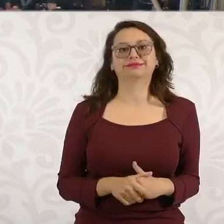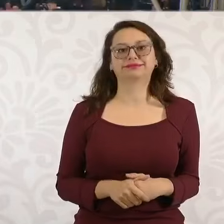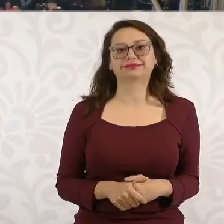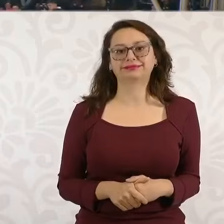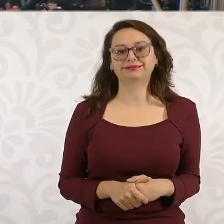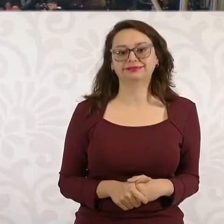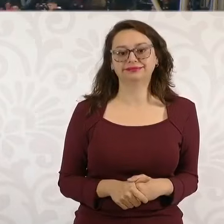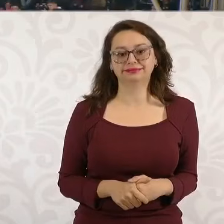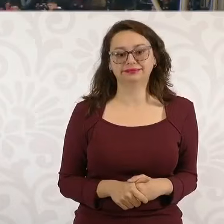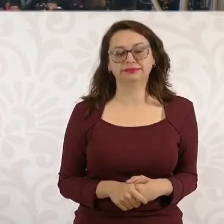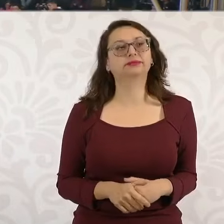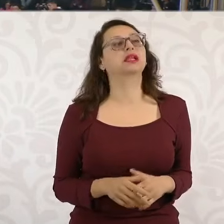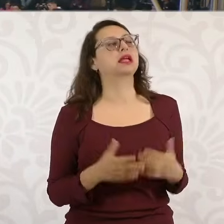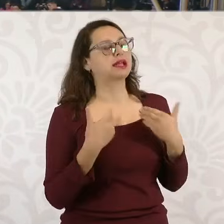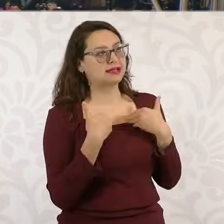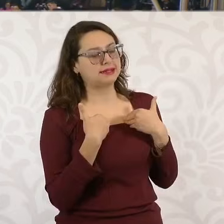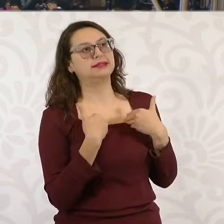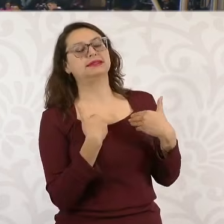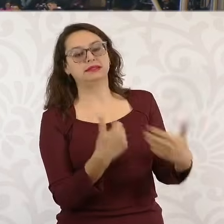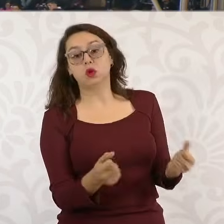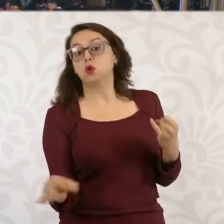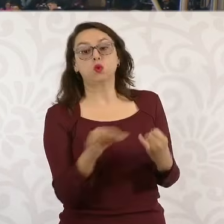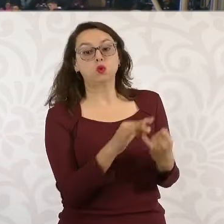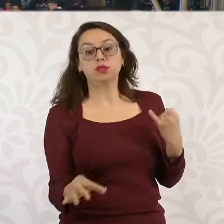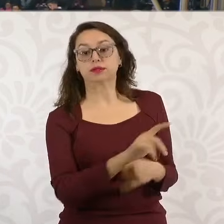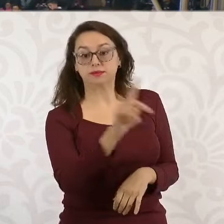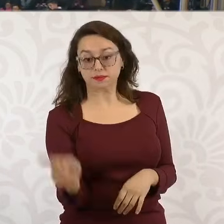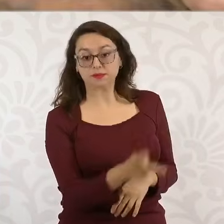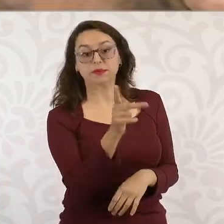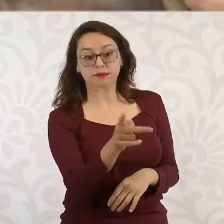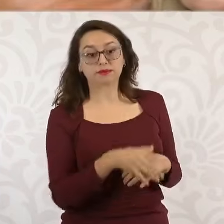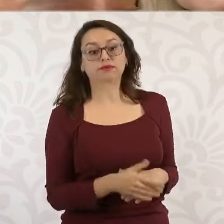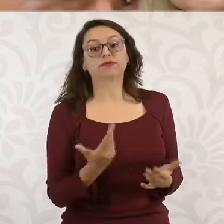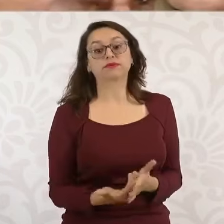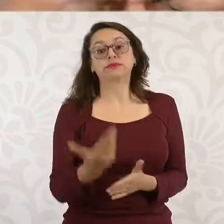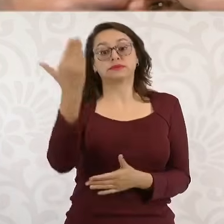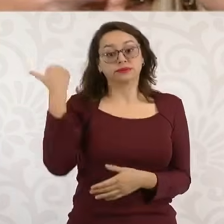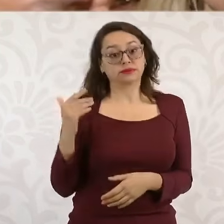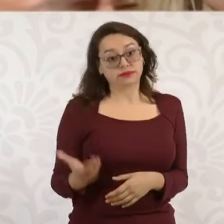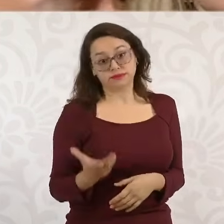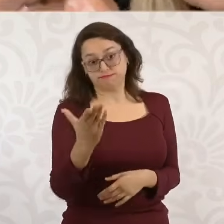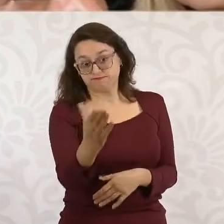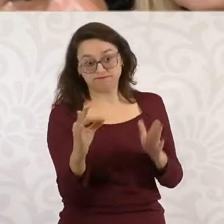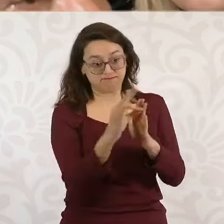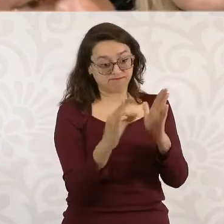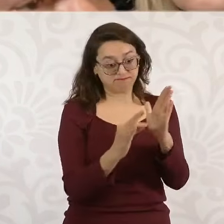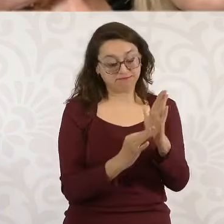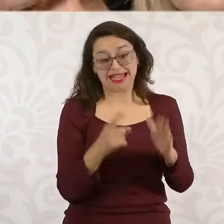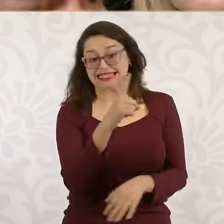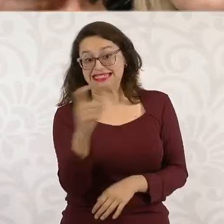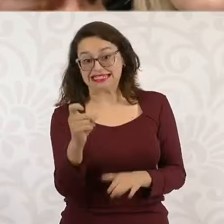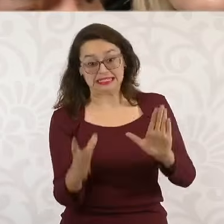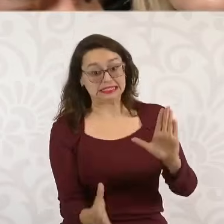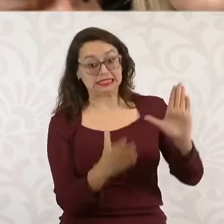Correcto. Por último, presidenta, sobre este tema de reforma electoral, efectivamente en los 100 puntos para la transformación, documento rector,